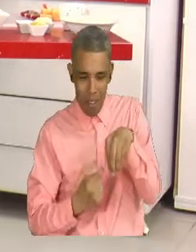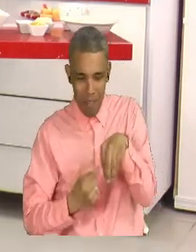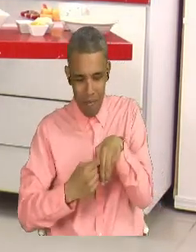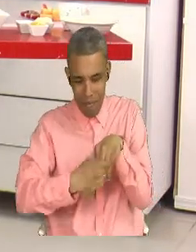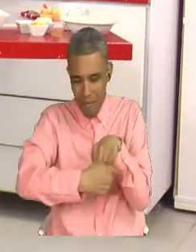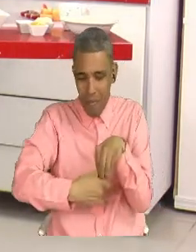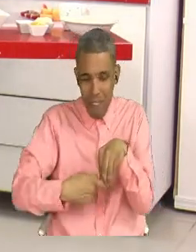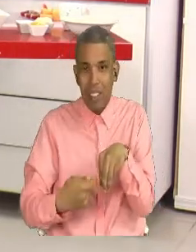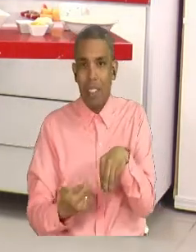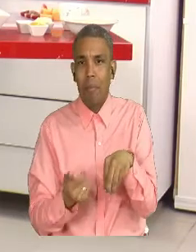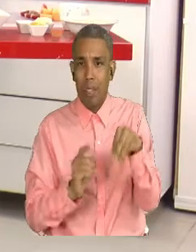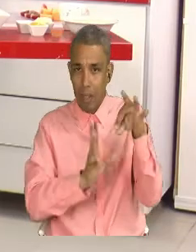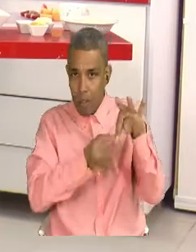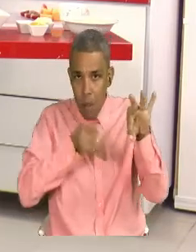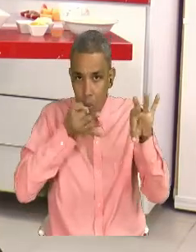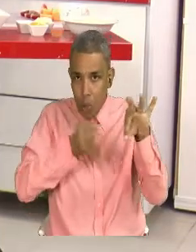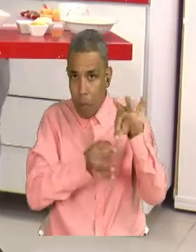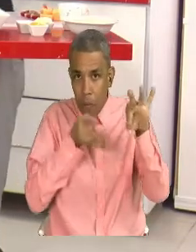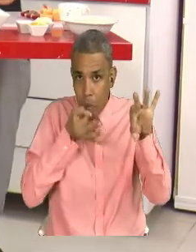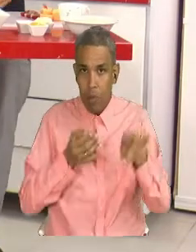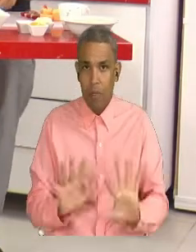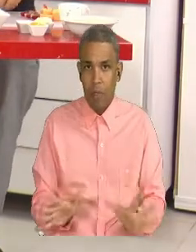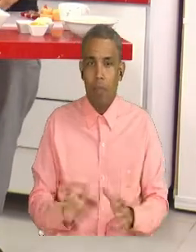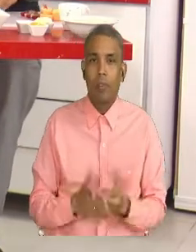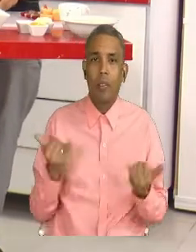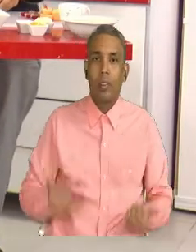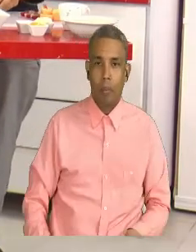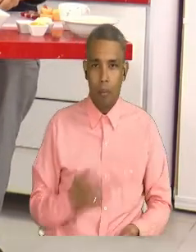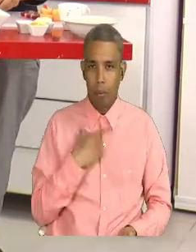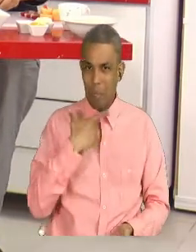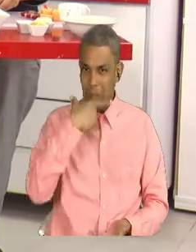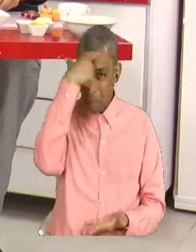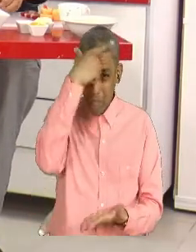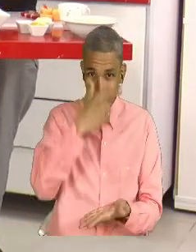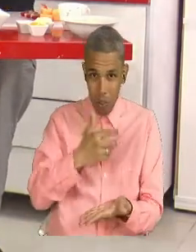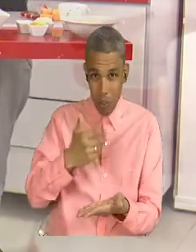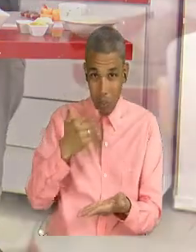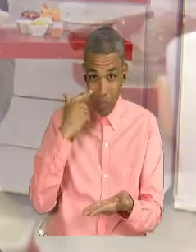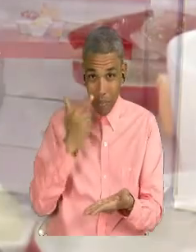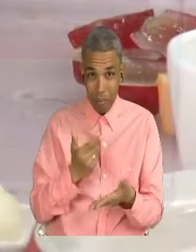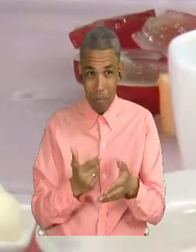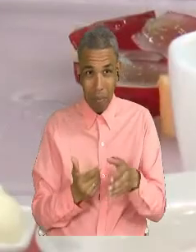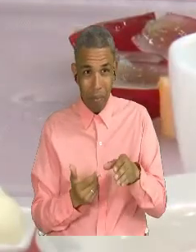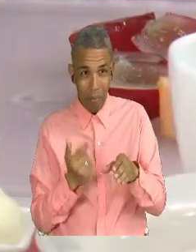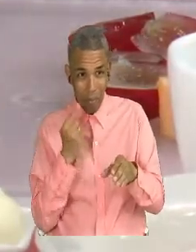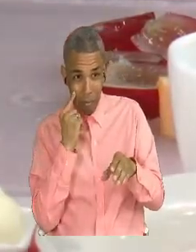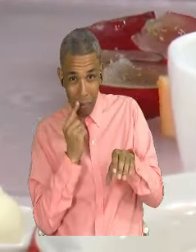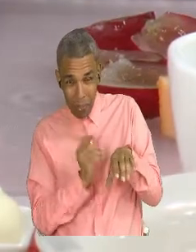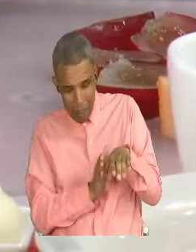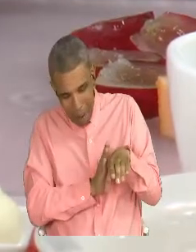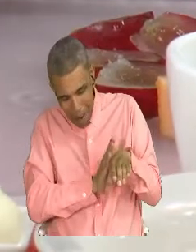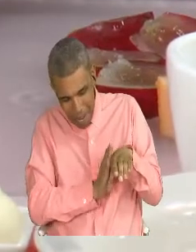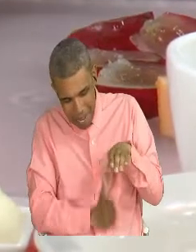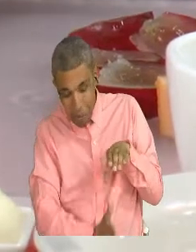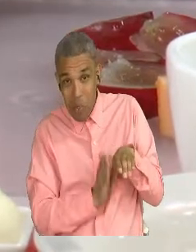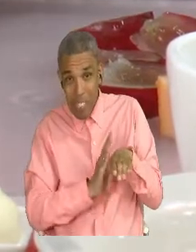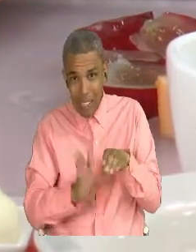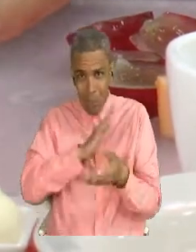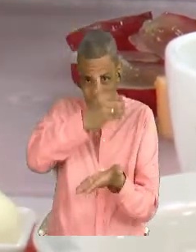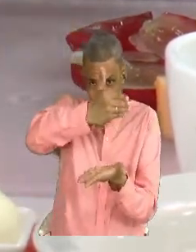un queso sabana. Okay. Igual lo vamos a compartir. La mitad. Y la también mitad en cortes que